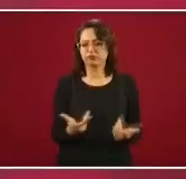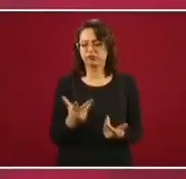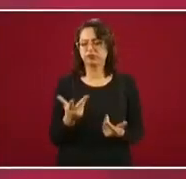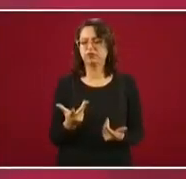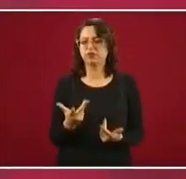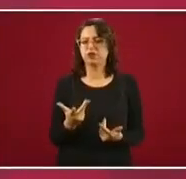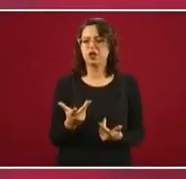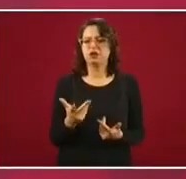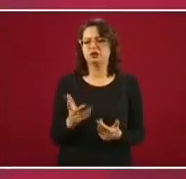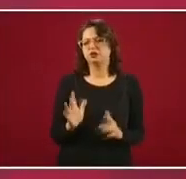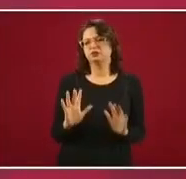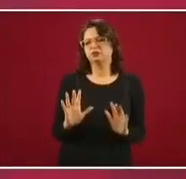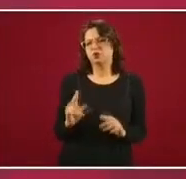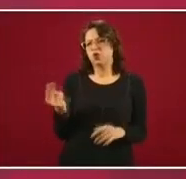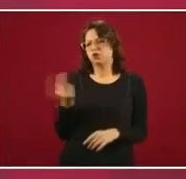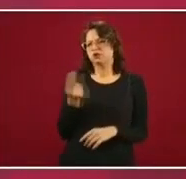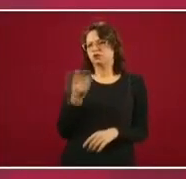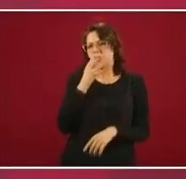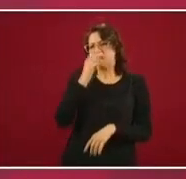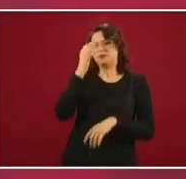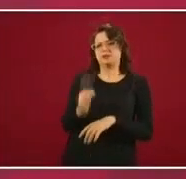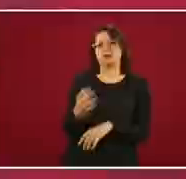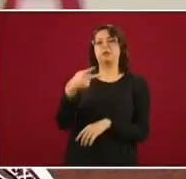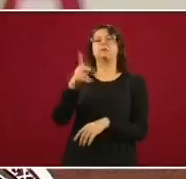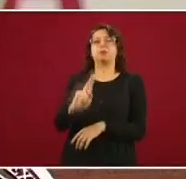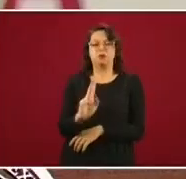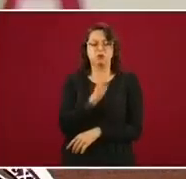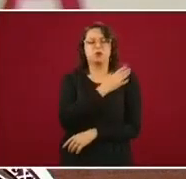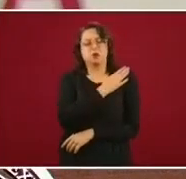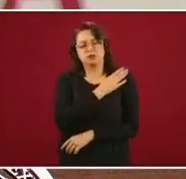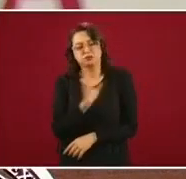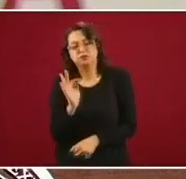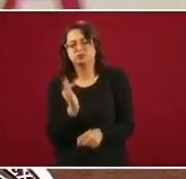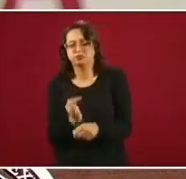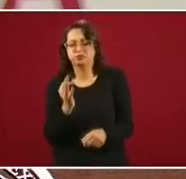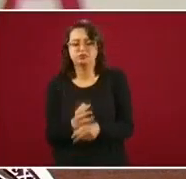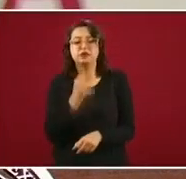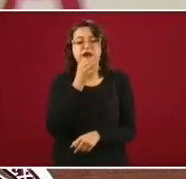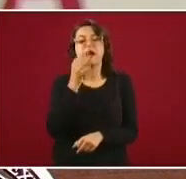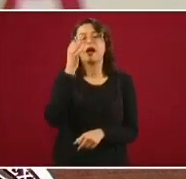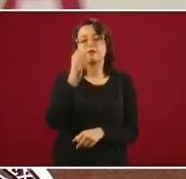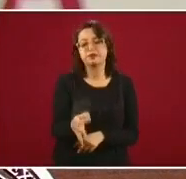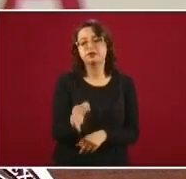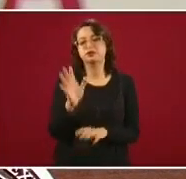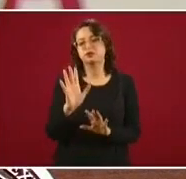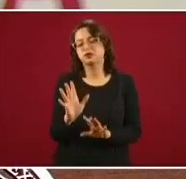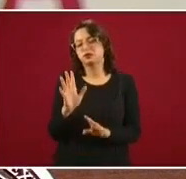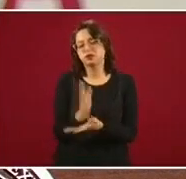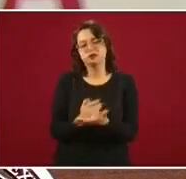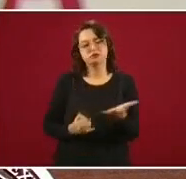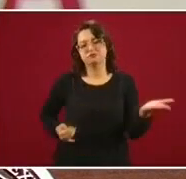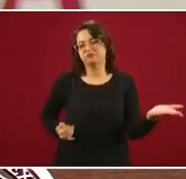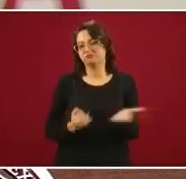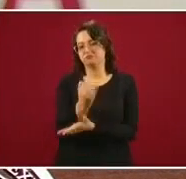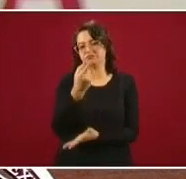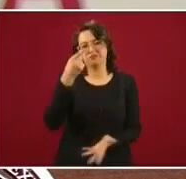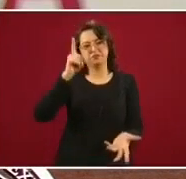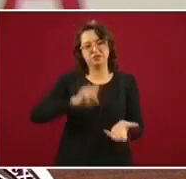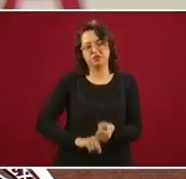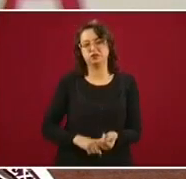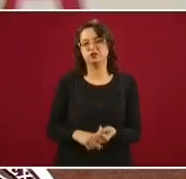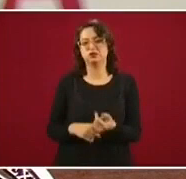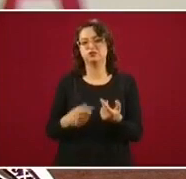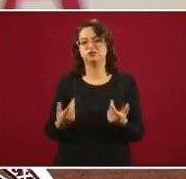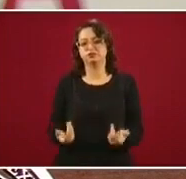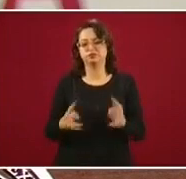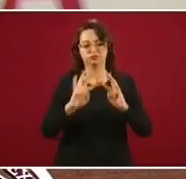necesario, pero más vale tener esa certeza por el órgano de decisión de carácter tripartita